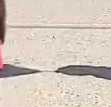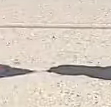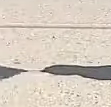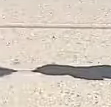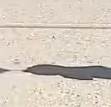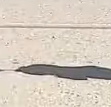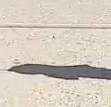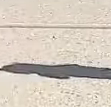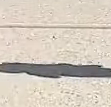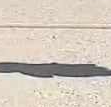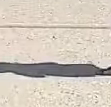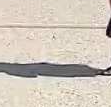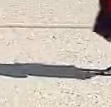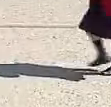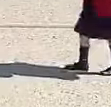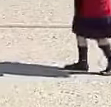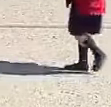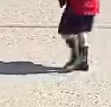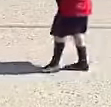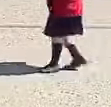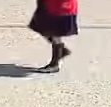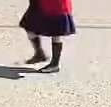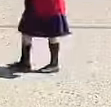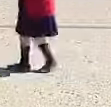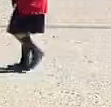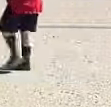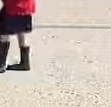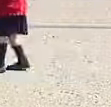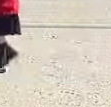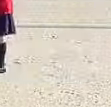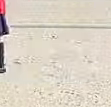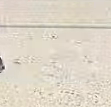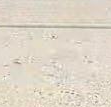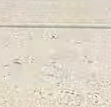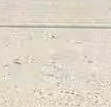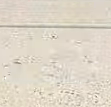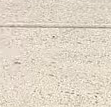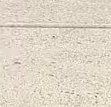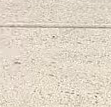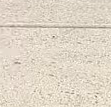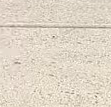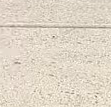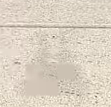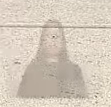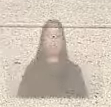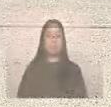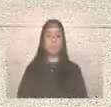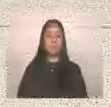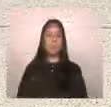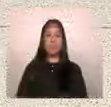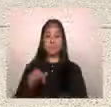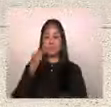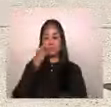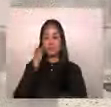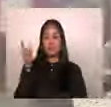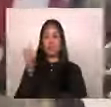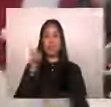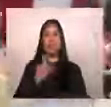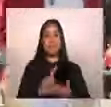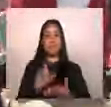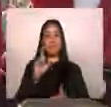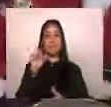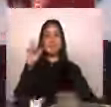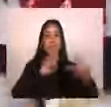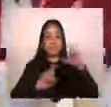Su banda dejó de salir en 1987, pero para las bodas de oro en